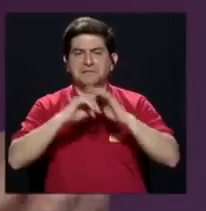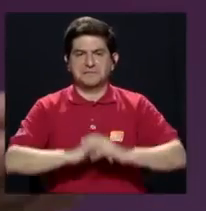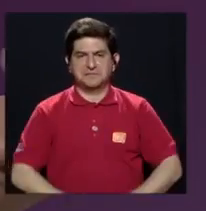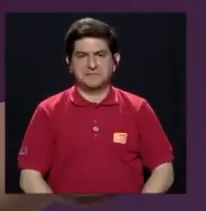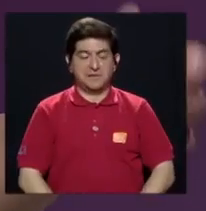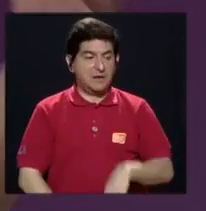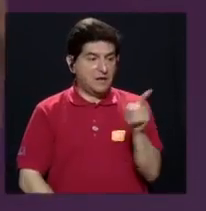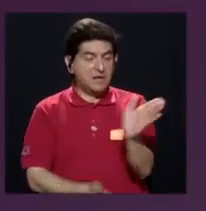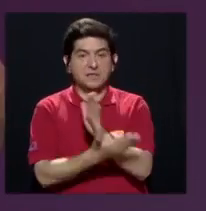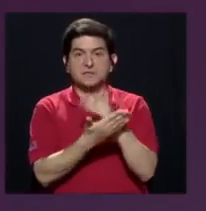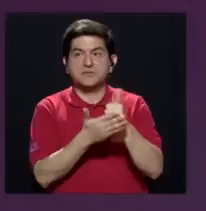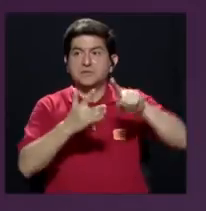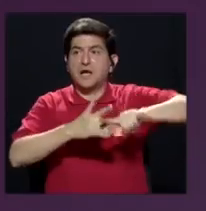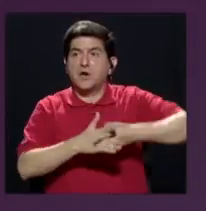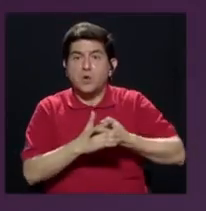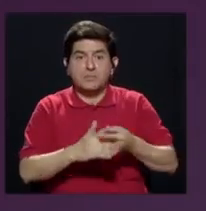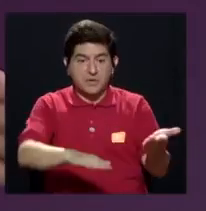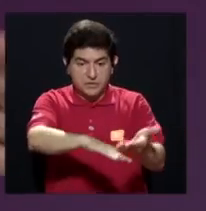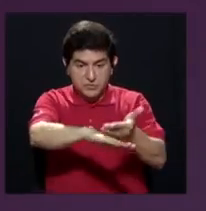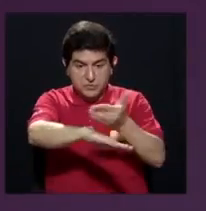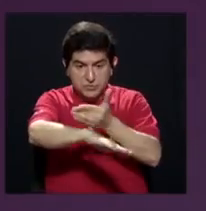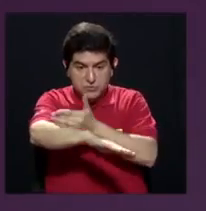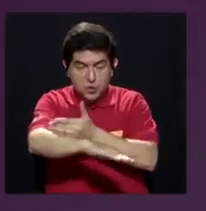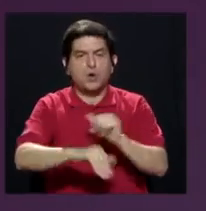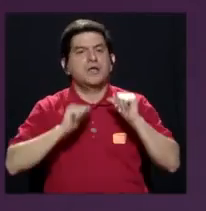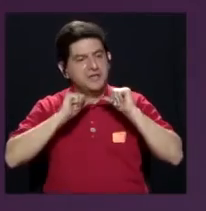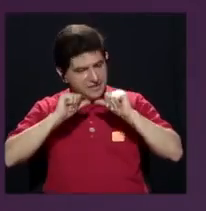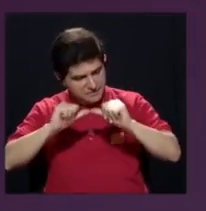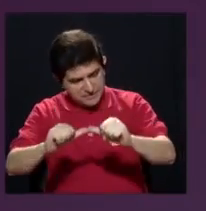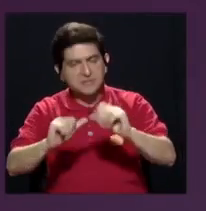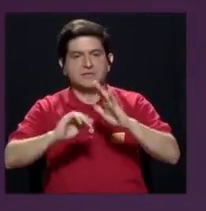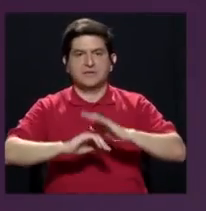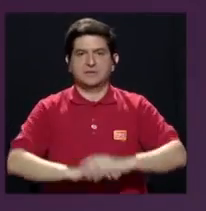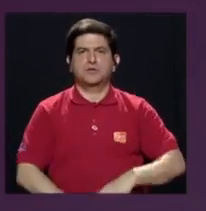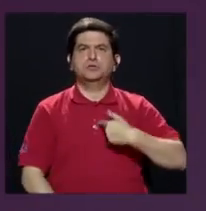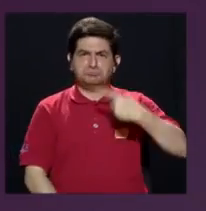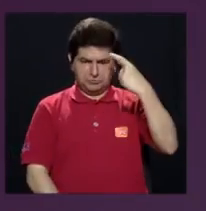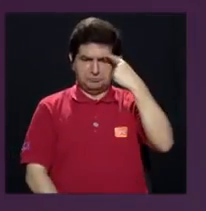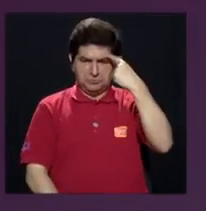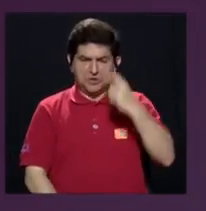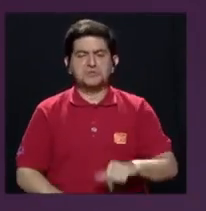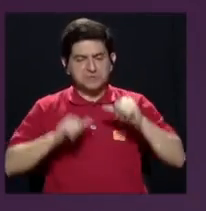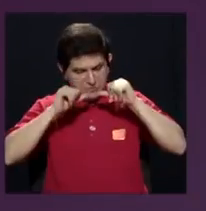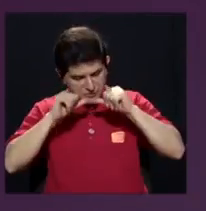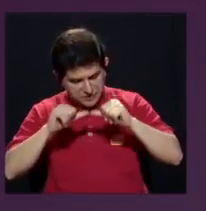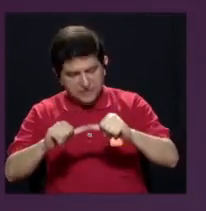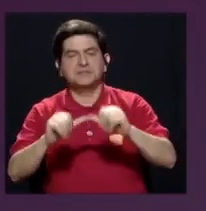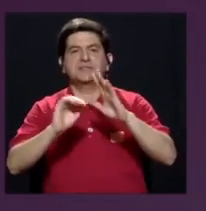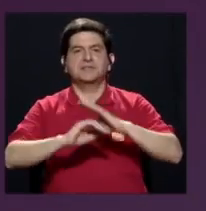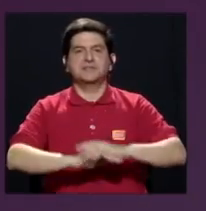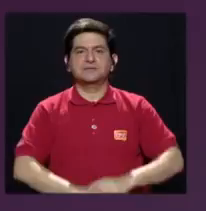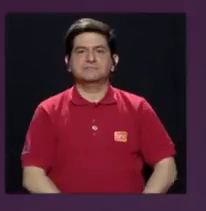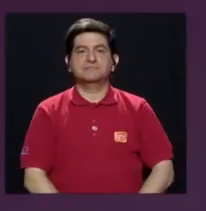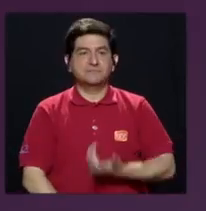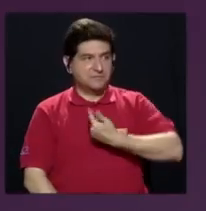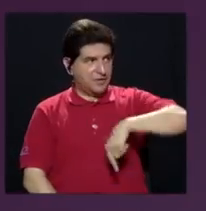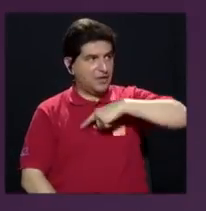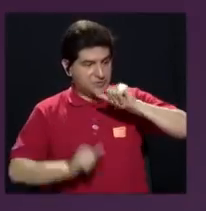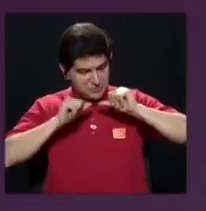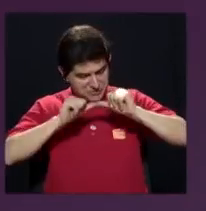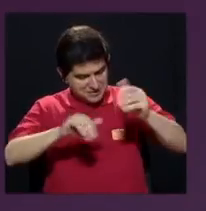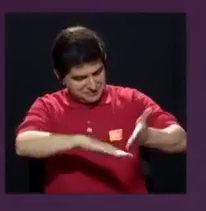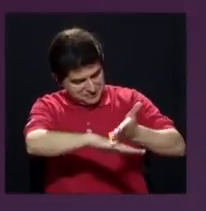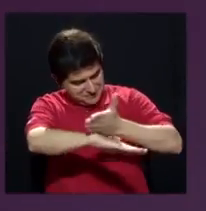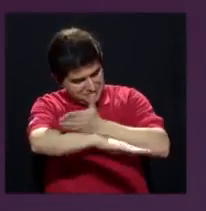Esto es algo que se empezó a recuperar y Va a continuar Yo pienso que va a continuar y nosotras seguimos